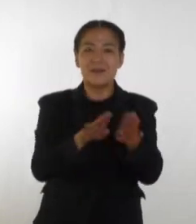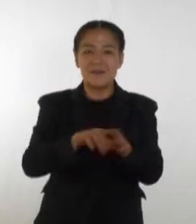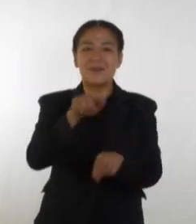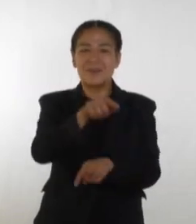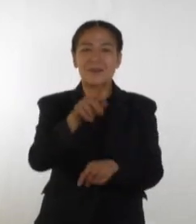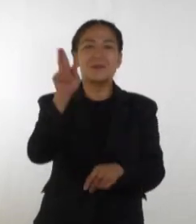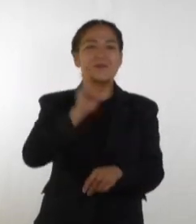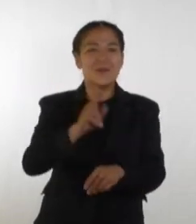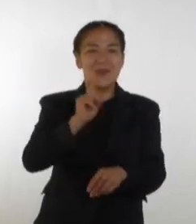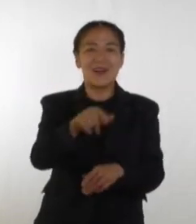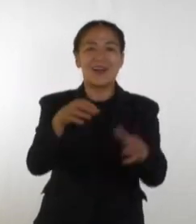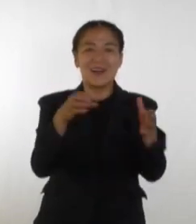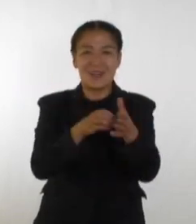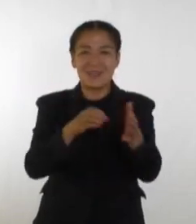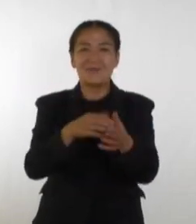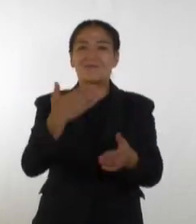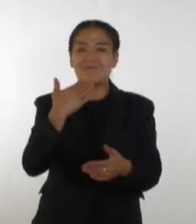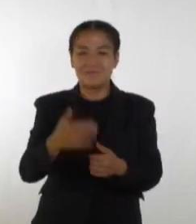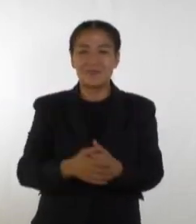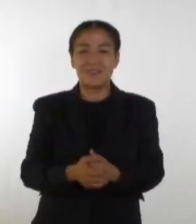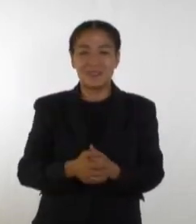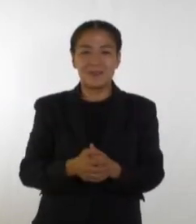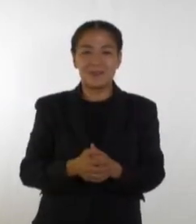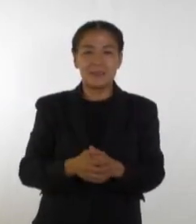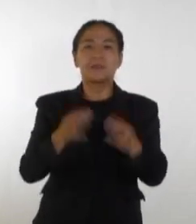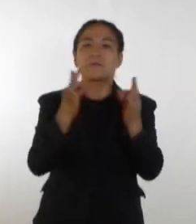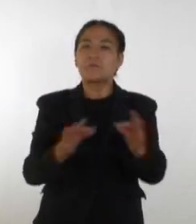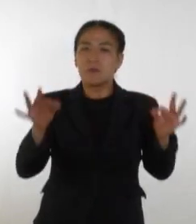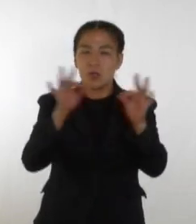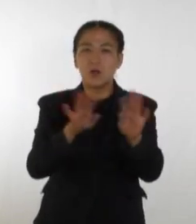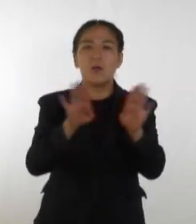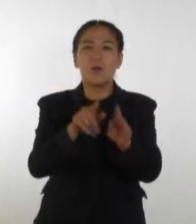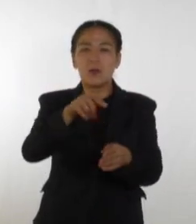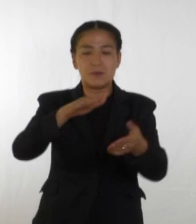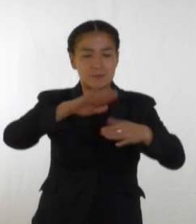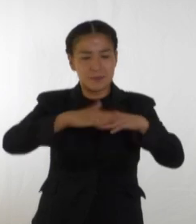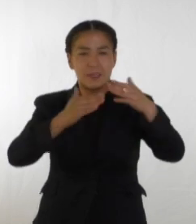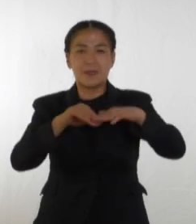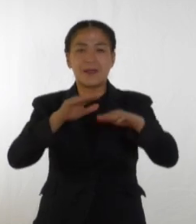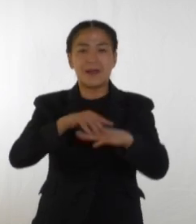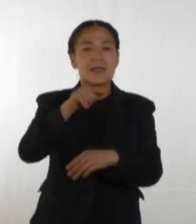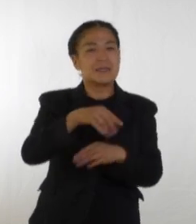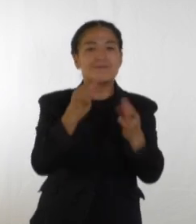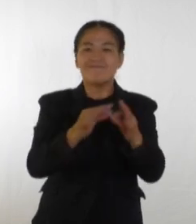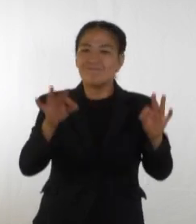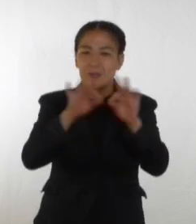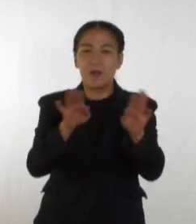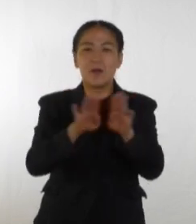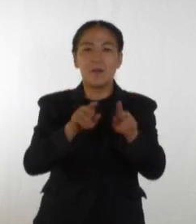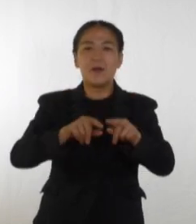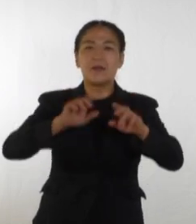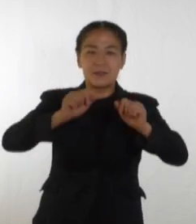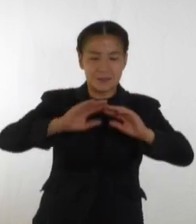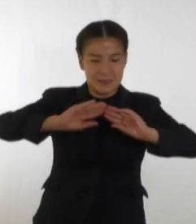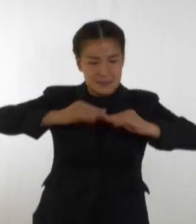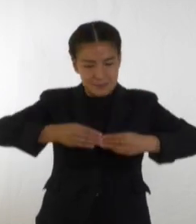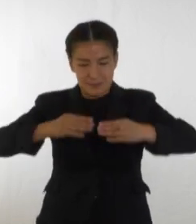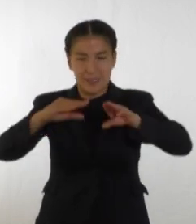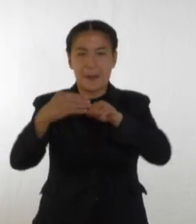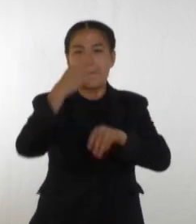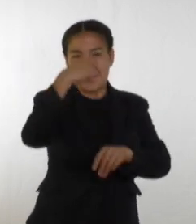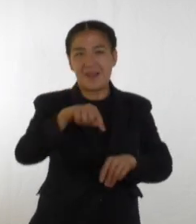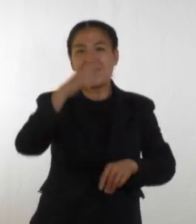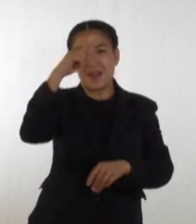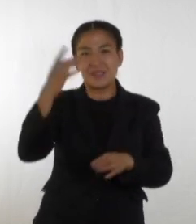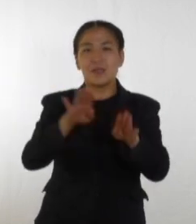Uy, así ya tenemos una de nuestras cajas. Dimara. Es súper importante en el origami que marquen muy bien los dobleces para que sea